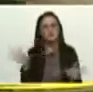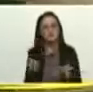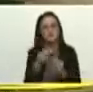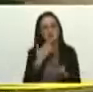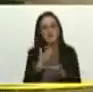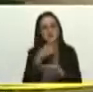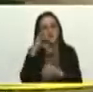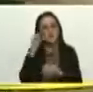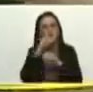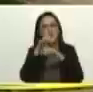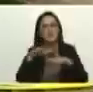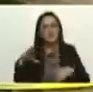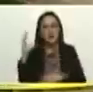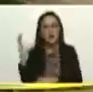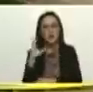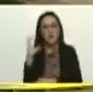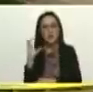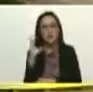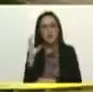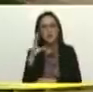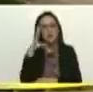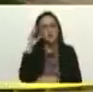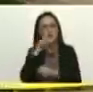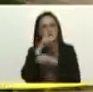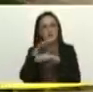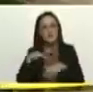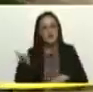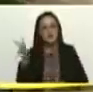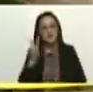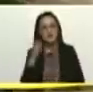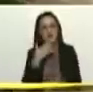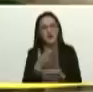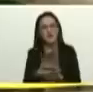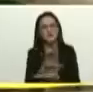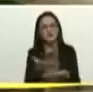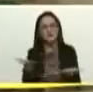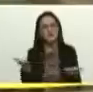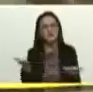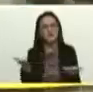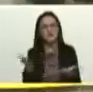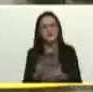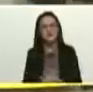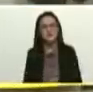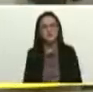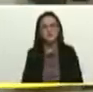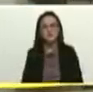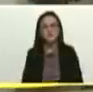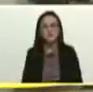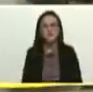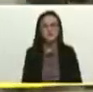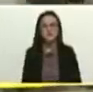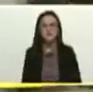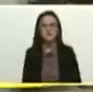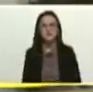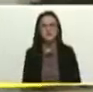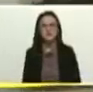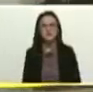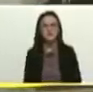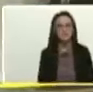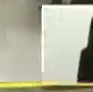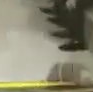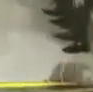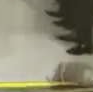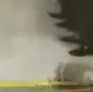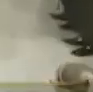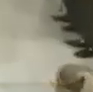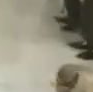Dios bendiga a Colombia. Que Dios bendiga a Venezuela. Gracias. Señoras y señores, ha concluido el acto.